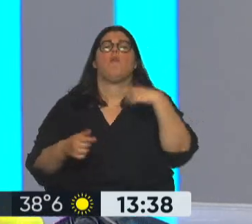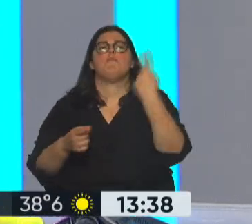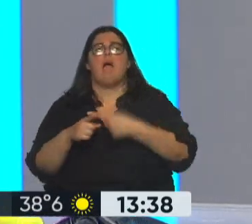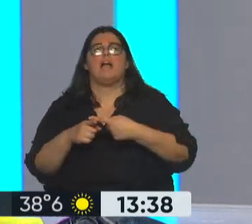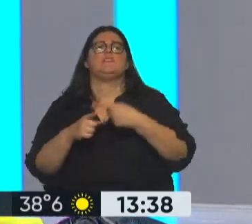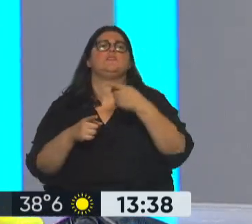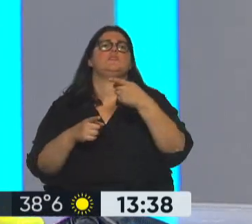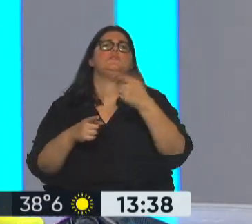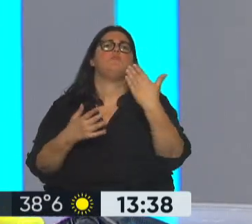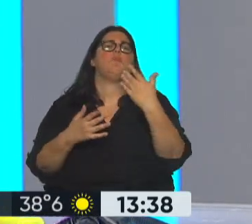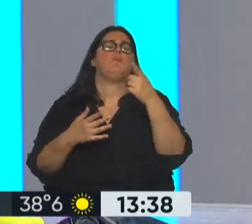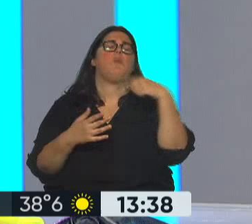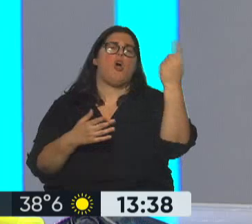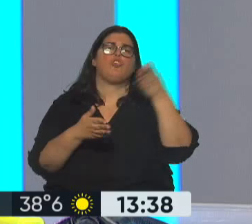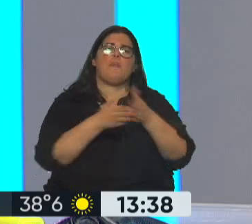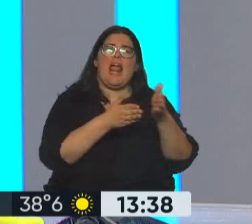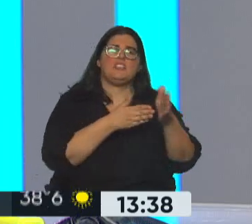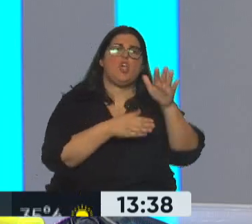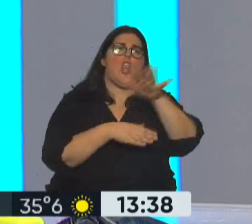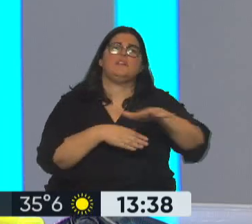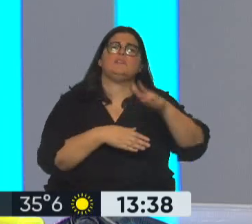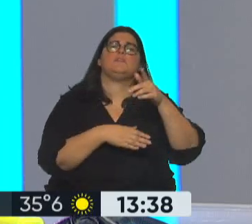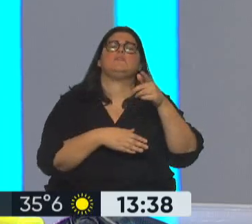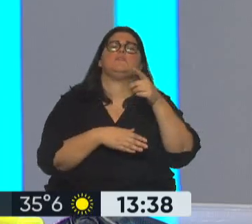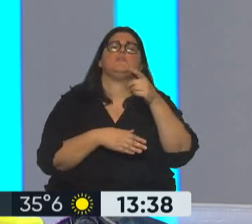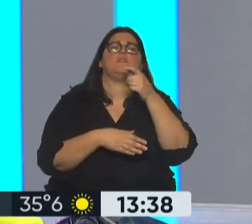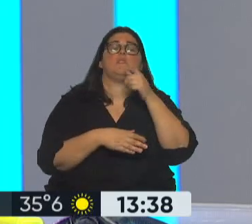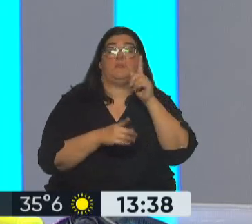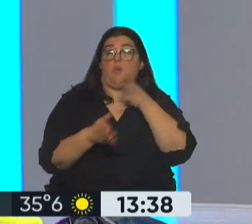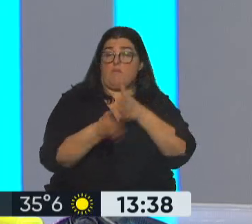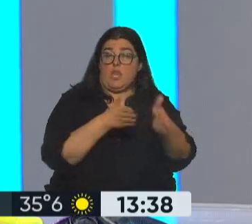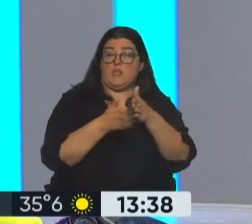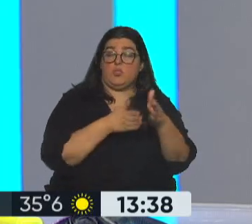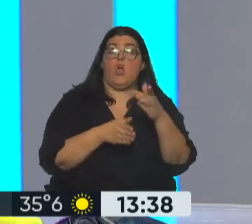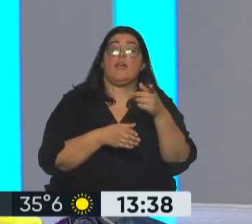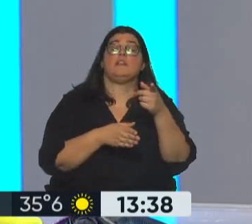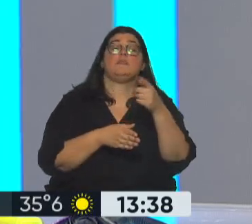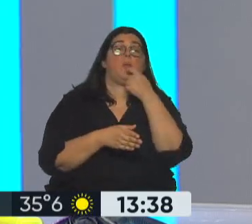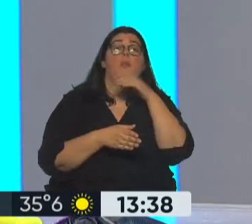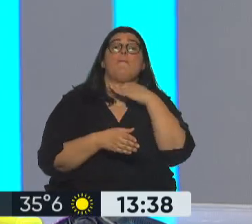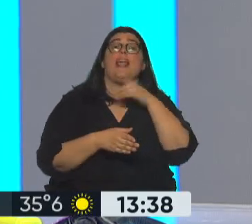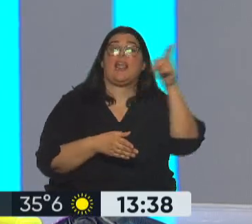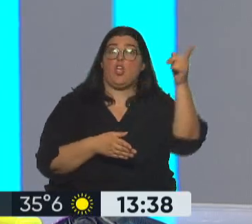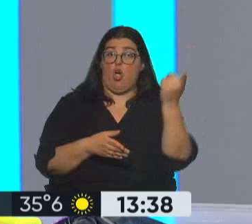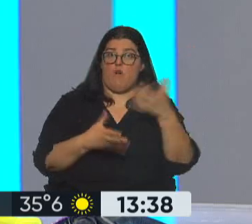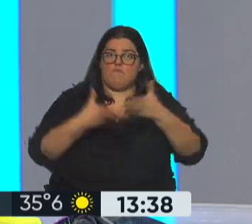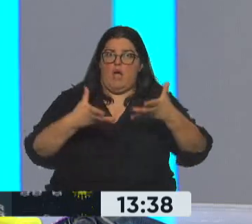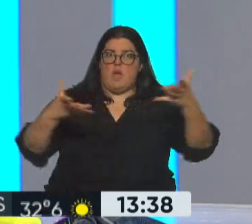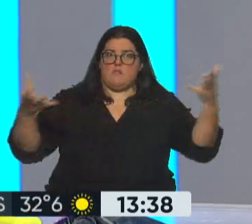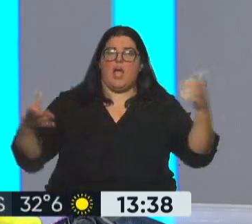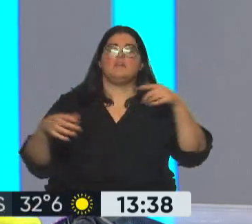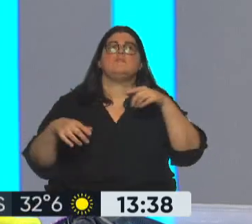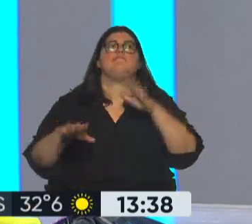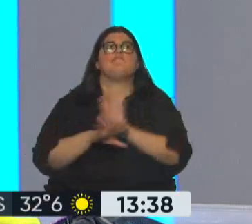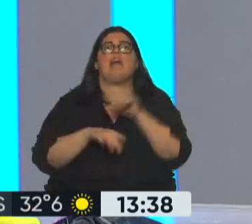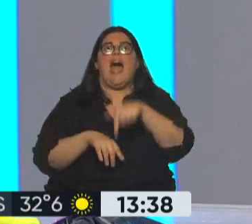de cómo suben los casos, cómo suben los flujos migratorios en México. O sea, estamos ante una